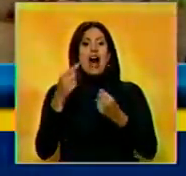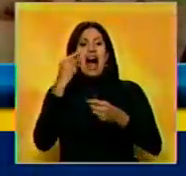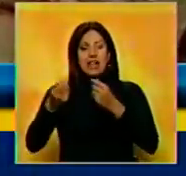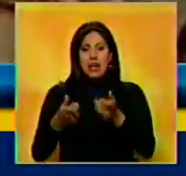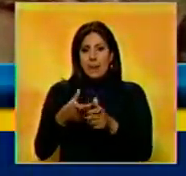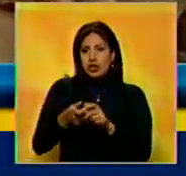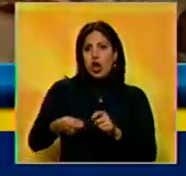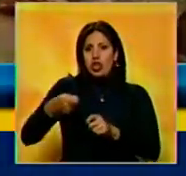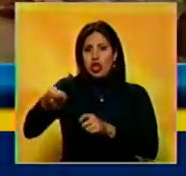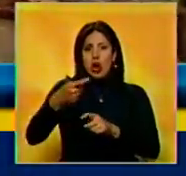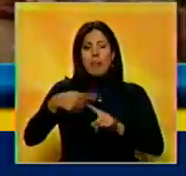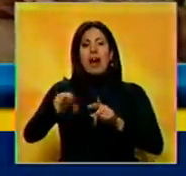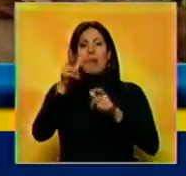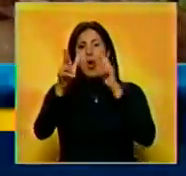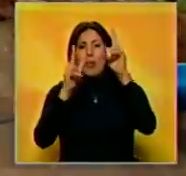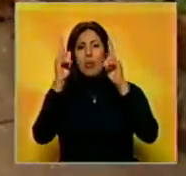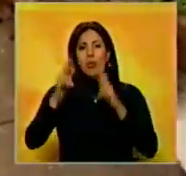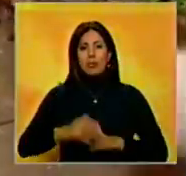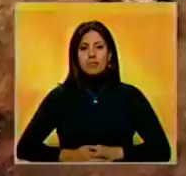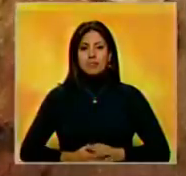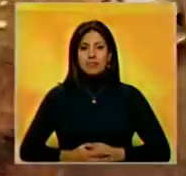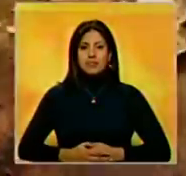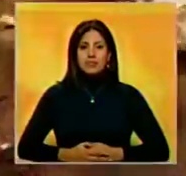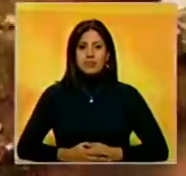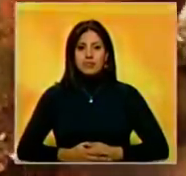recargar su arma durante el